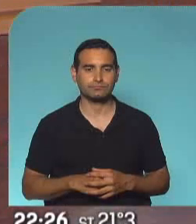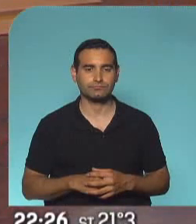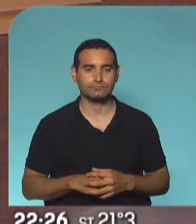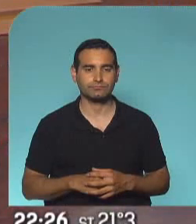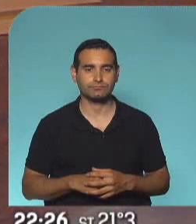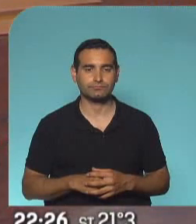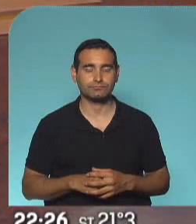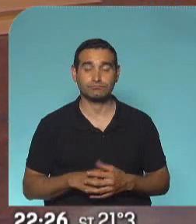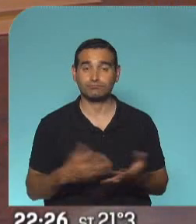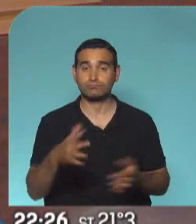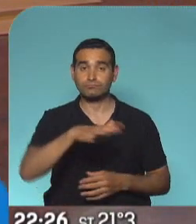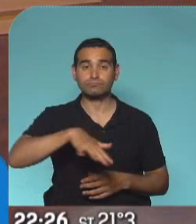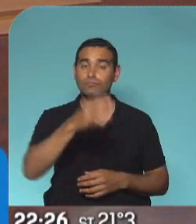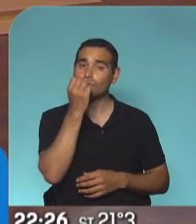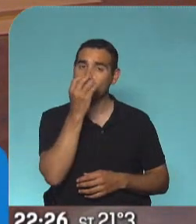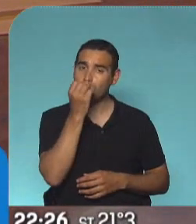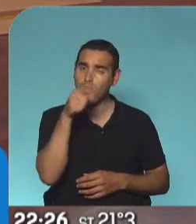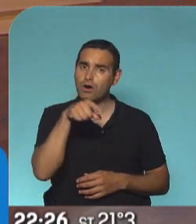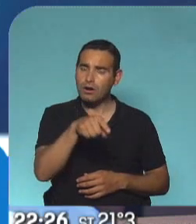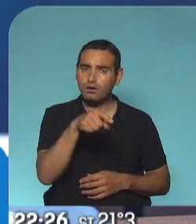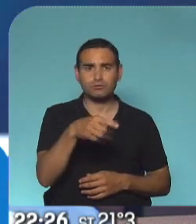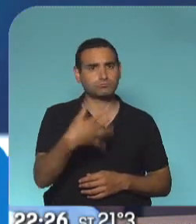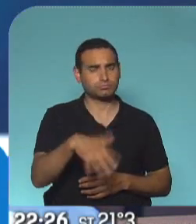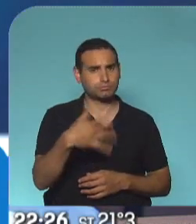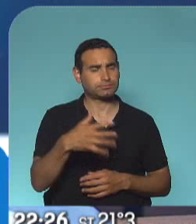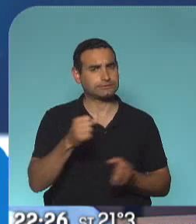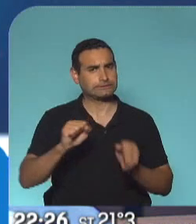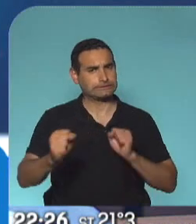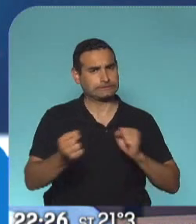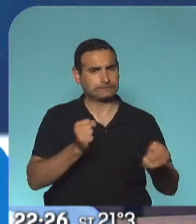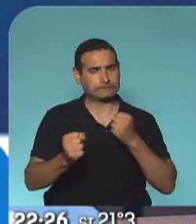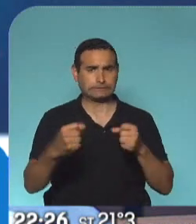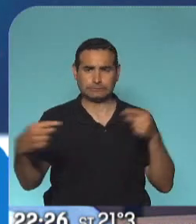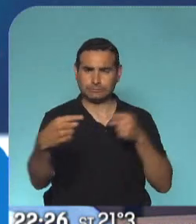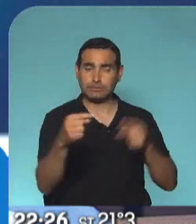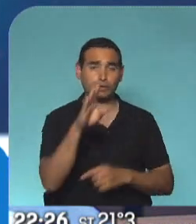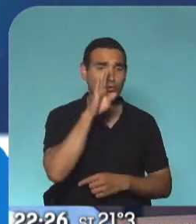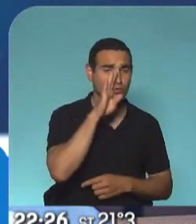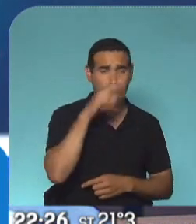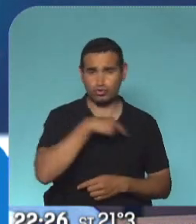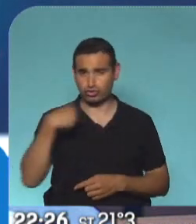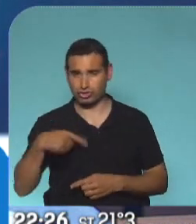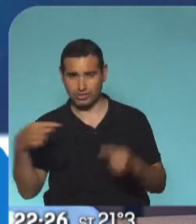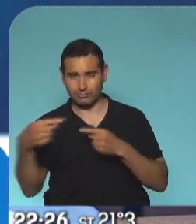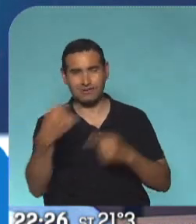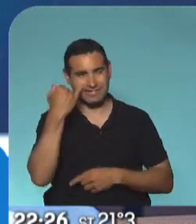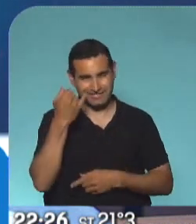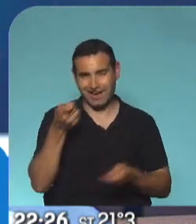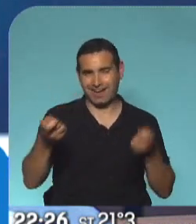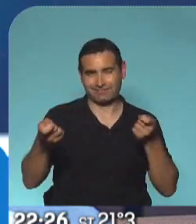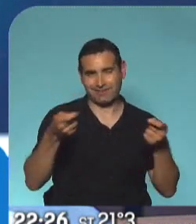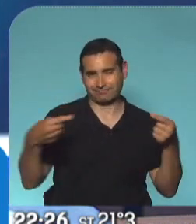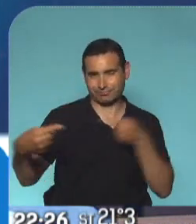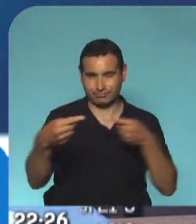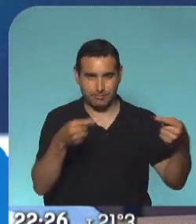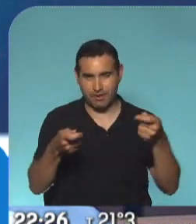Y de hecho, Hong Kong se ha convertido en un nuevo punto de fricción entre Estados Unidos y China por la guerra comercial, tecnológica,